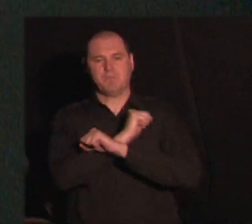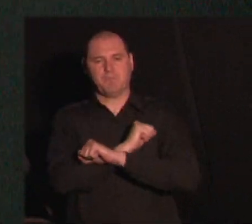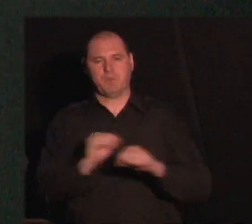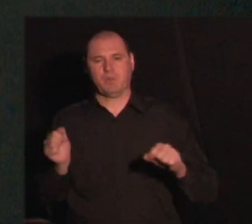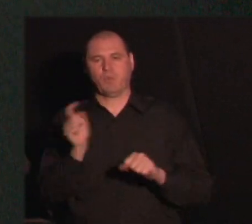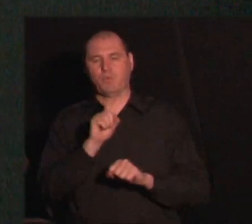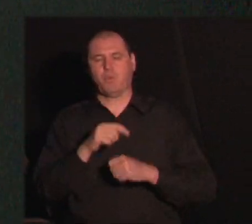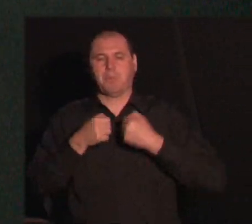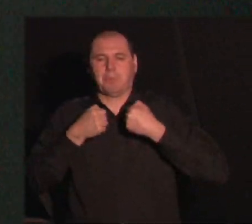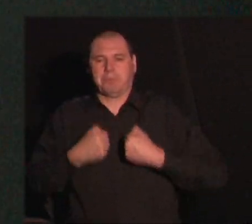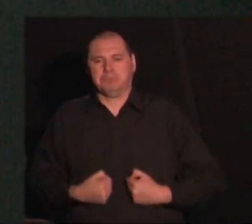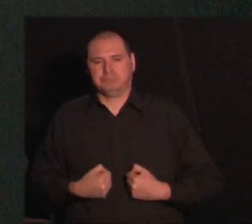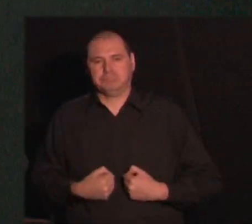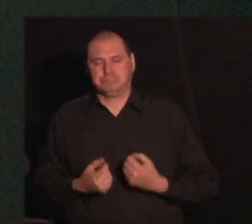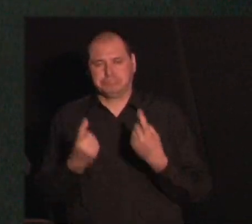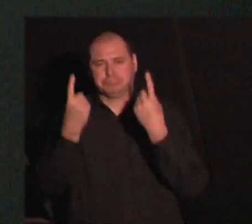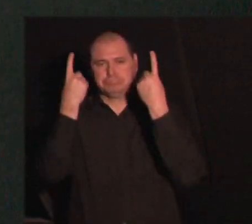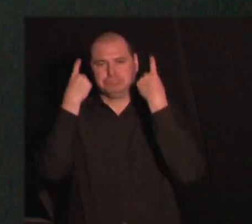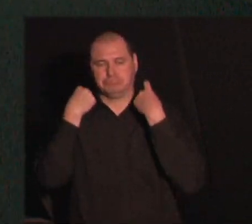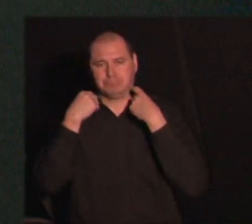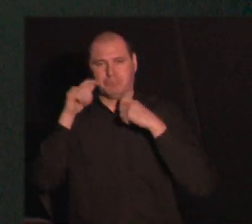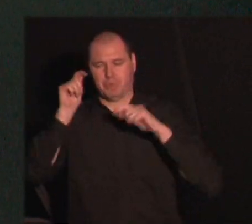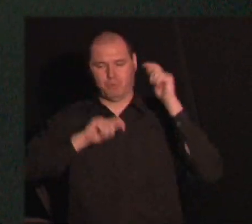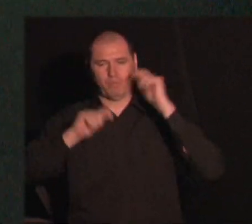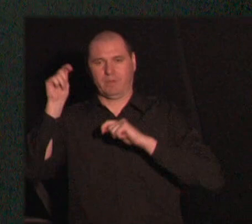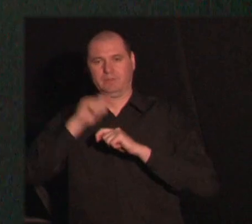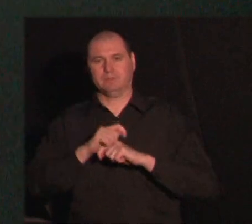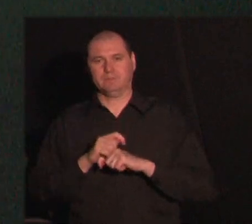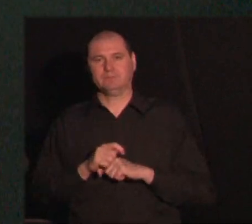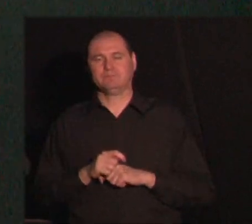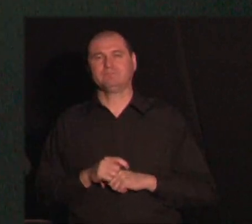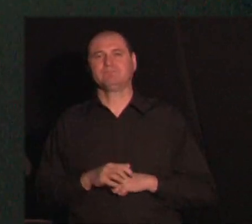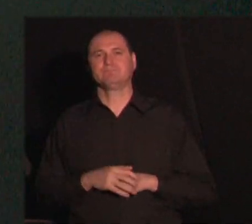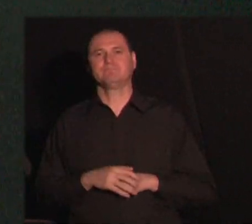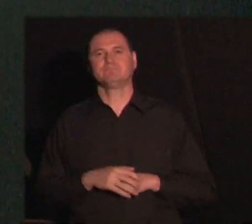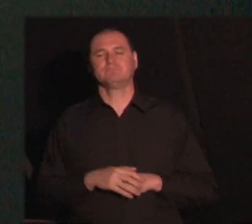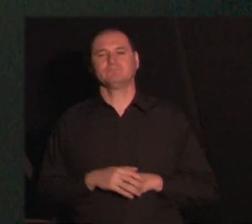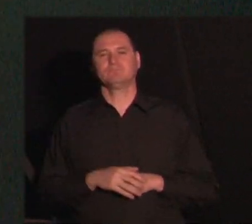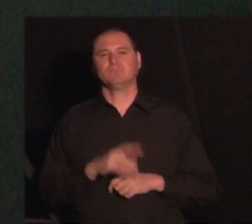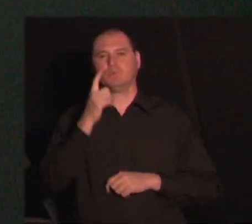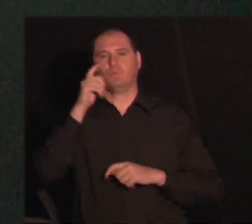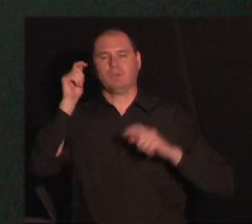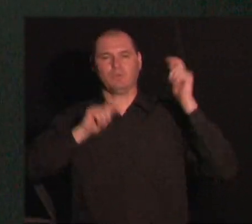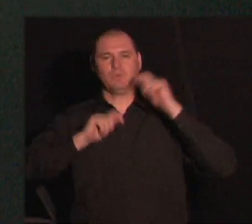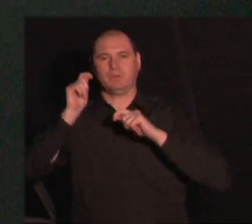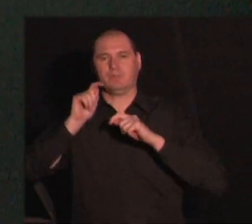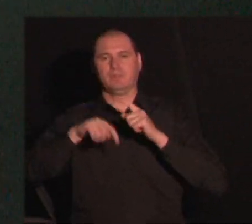queden nomás ahí tristes y llorando ahí. Como dice una frase, una